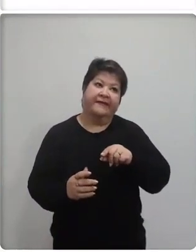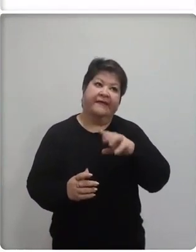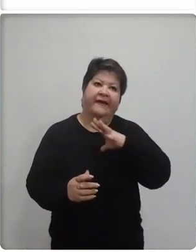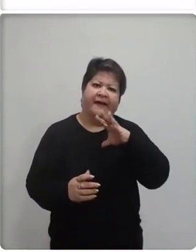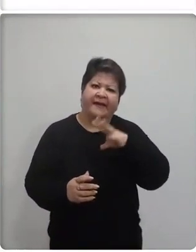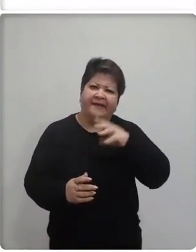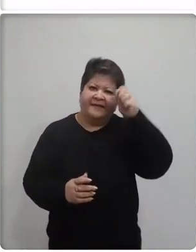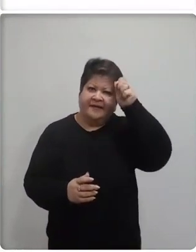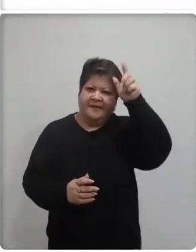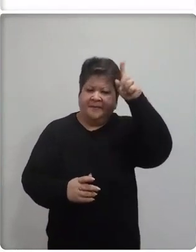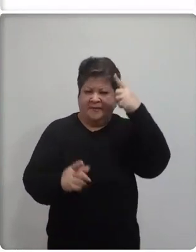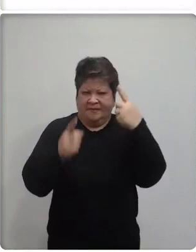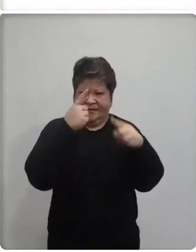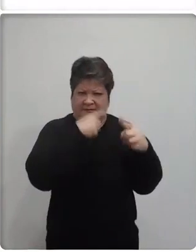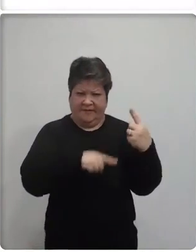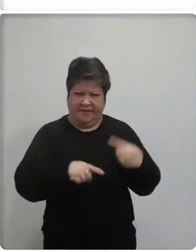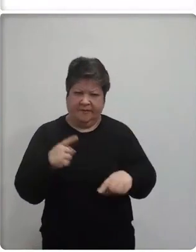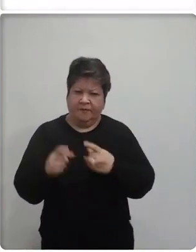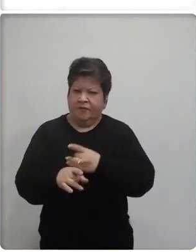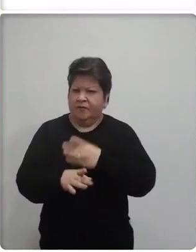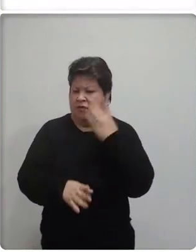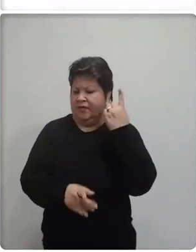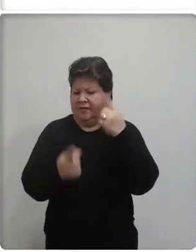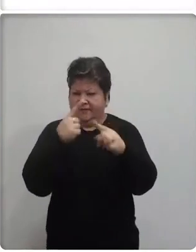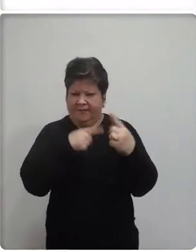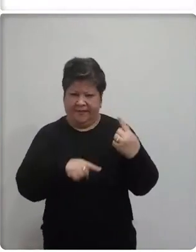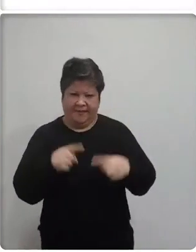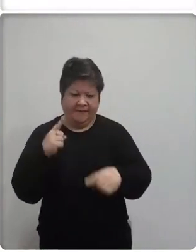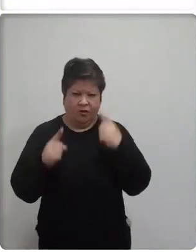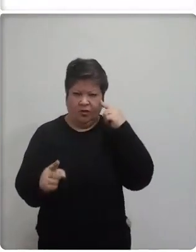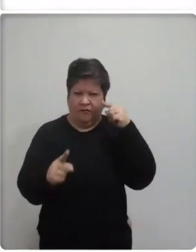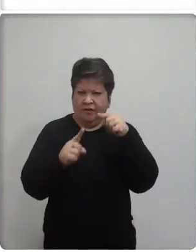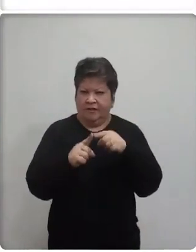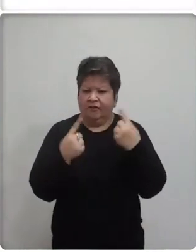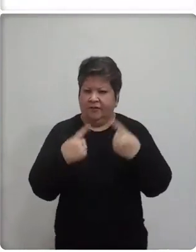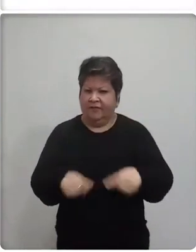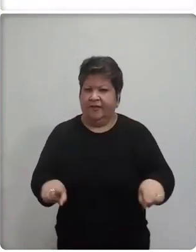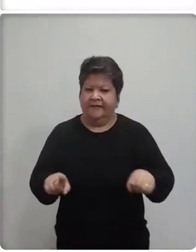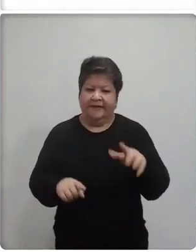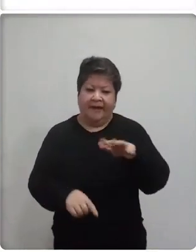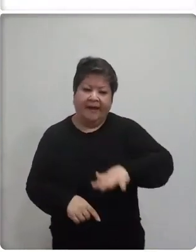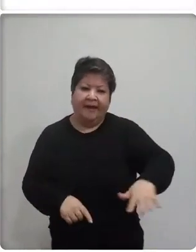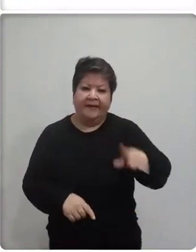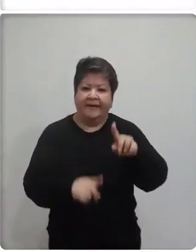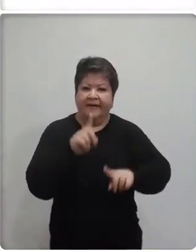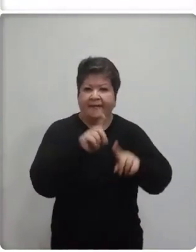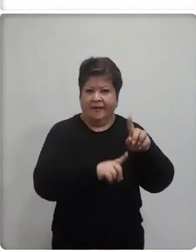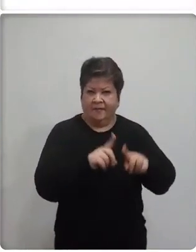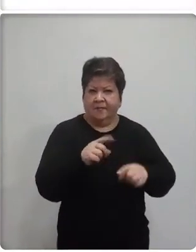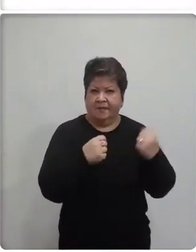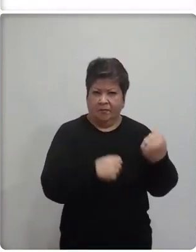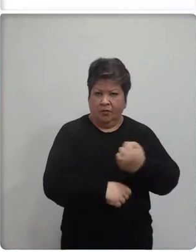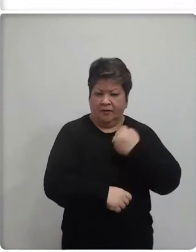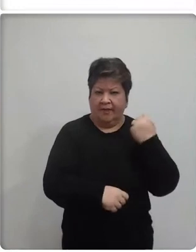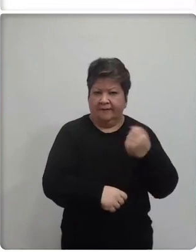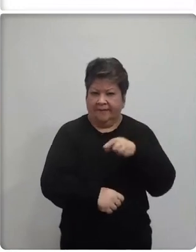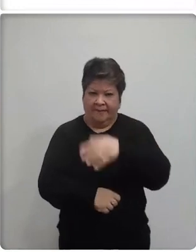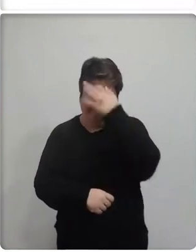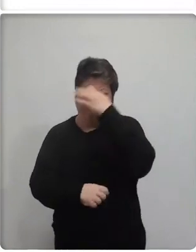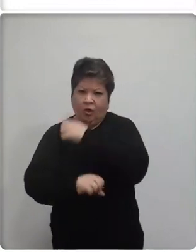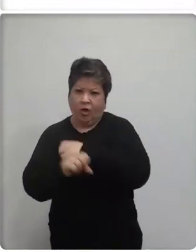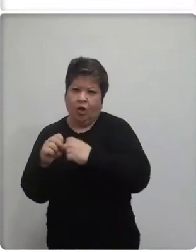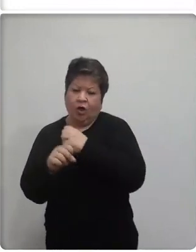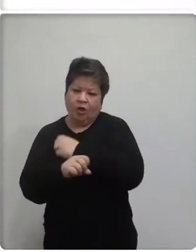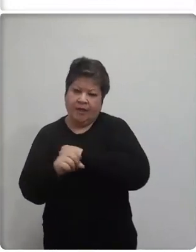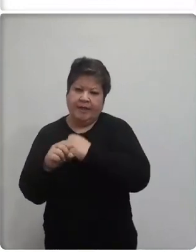capacidades, distintos profesionales con cometidos distintos, tiene un área académica muy fuerte, tiene un área de evaluación de tecnologías con una